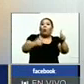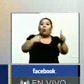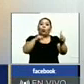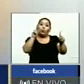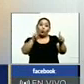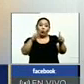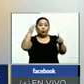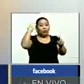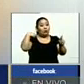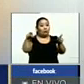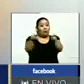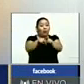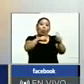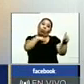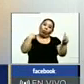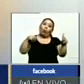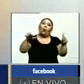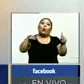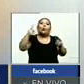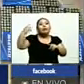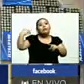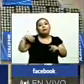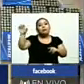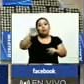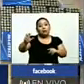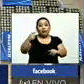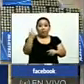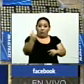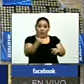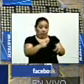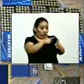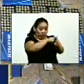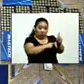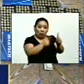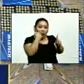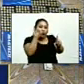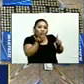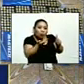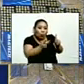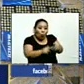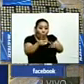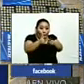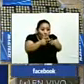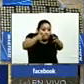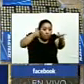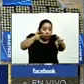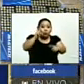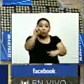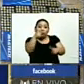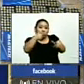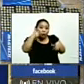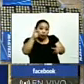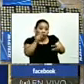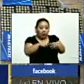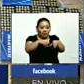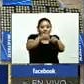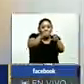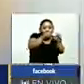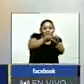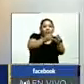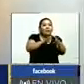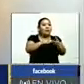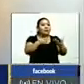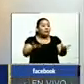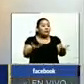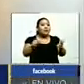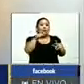dos hermanos en enero pasado. Durante su detención, las autoridades le incautaron un fusil, una pistola, cartuchos y